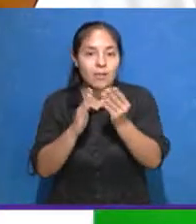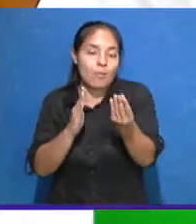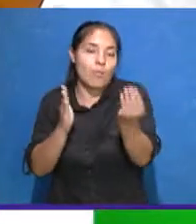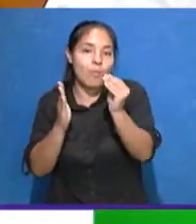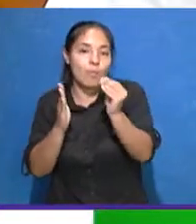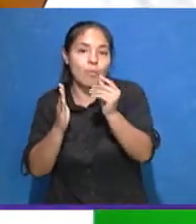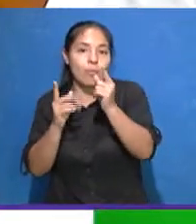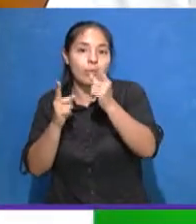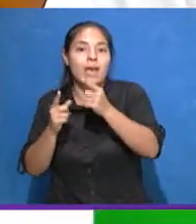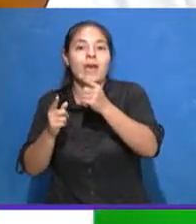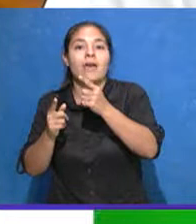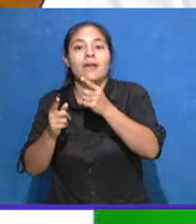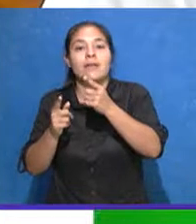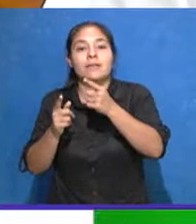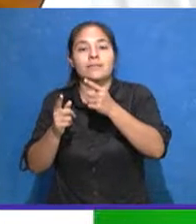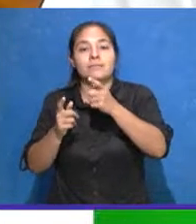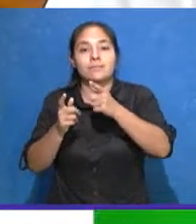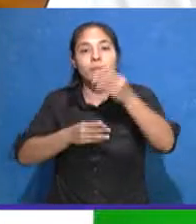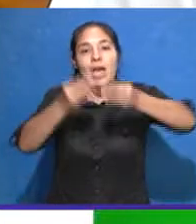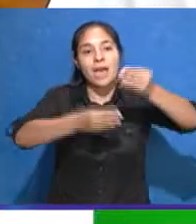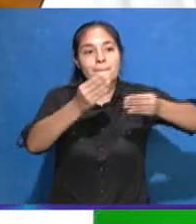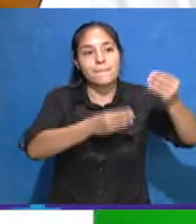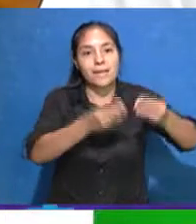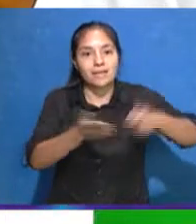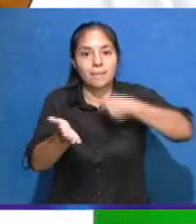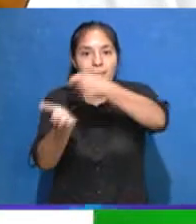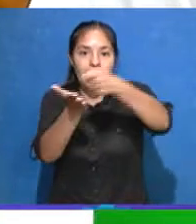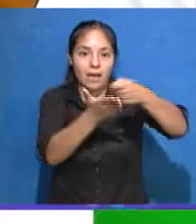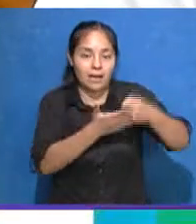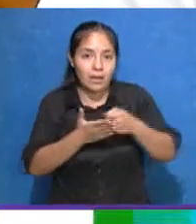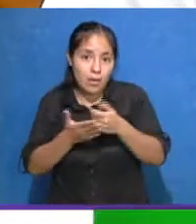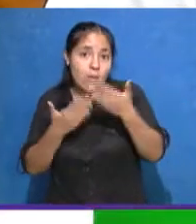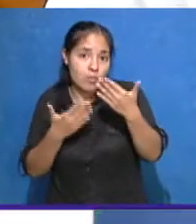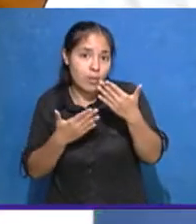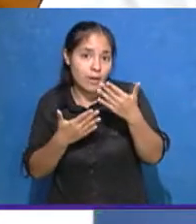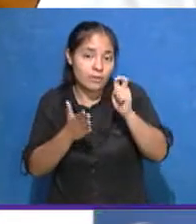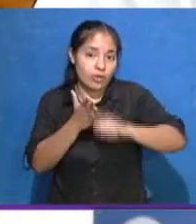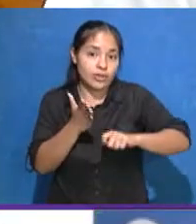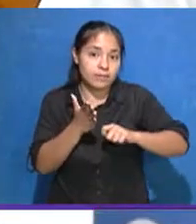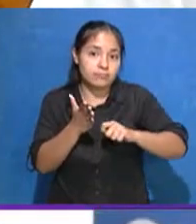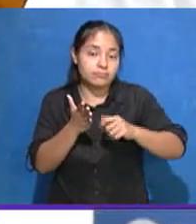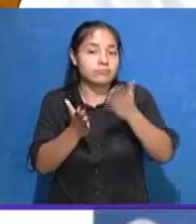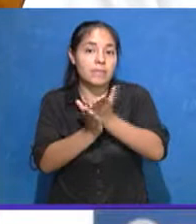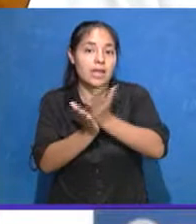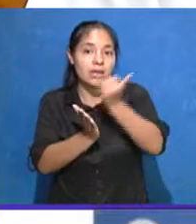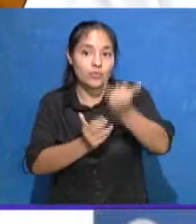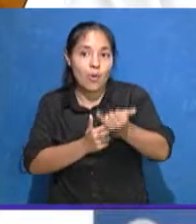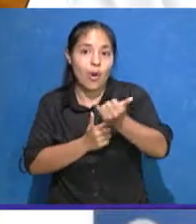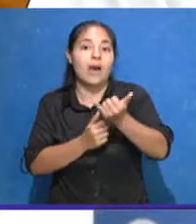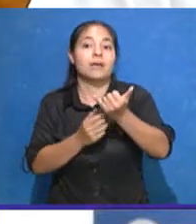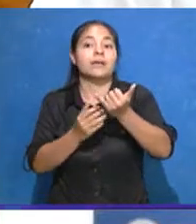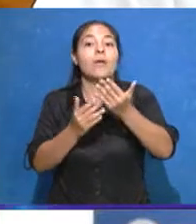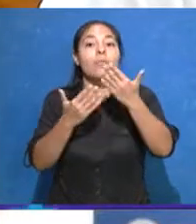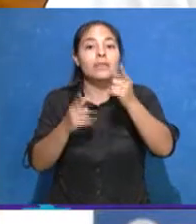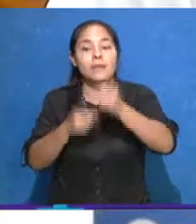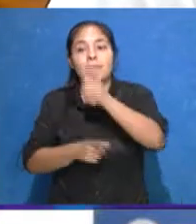distribuidoras pagan esa energía que distribuyen y por contrato tienen derecho a que ese mismo porcentaje en el que se aumenta se traslade también